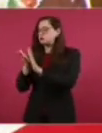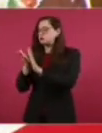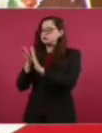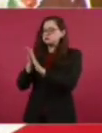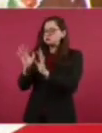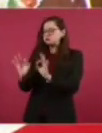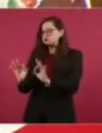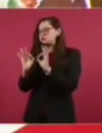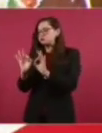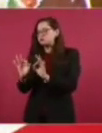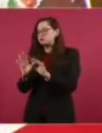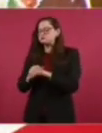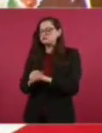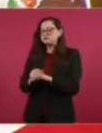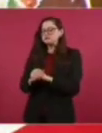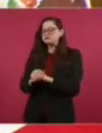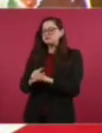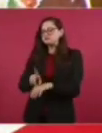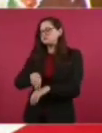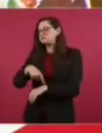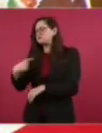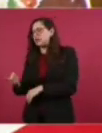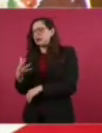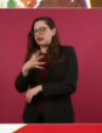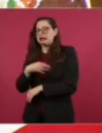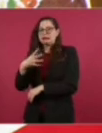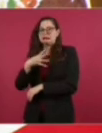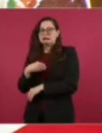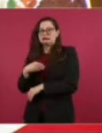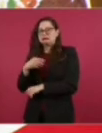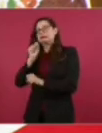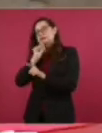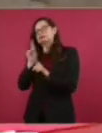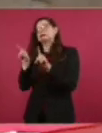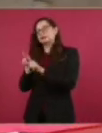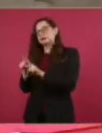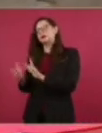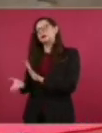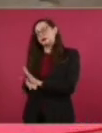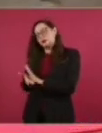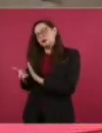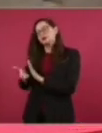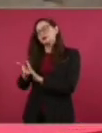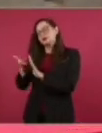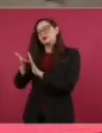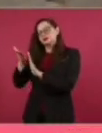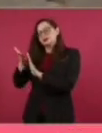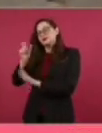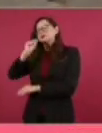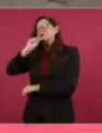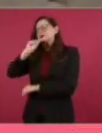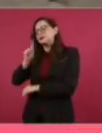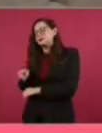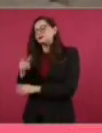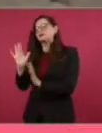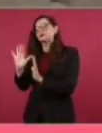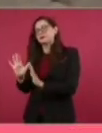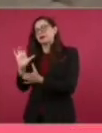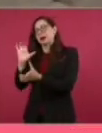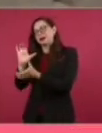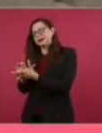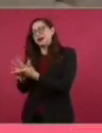también la el anexo la ampliación de la casa para eh un hijo que se casa una hija que se